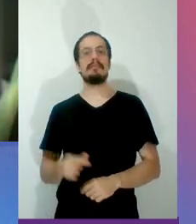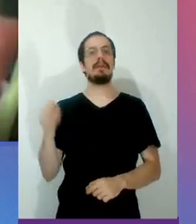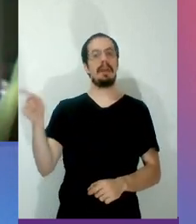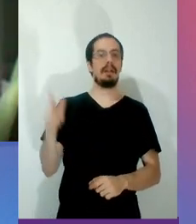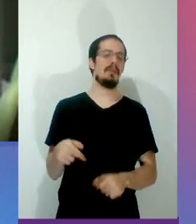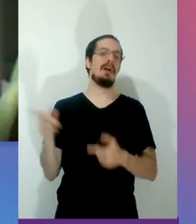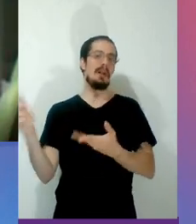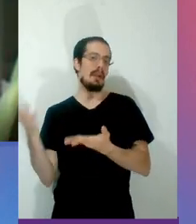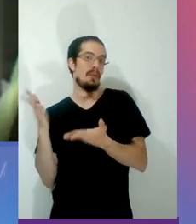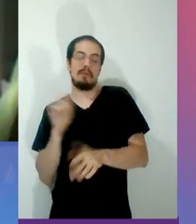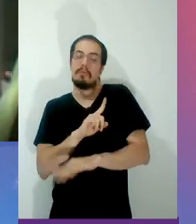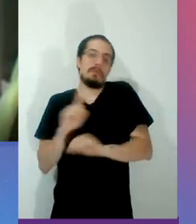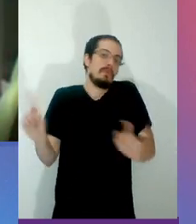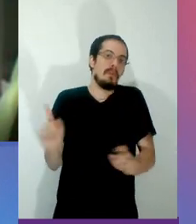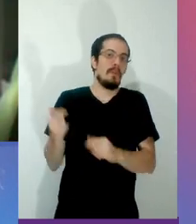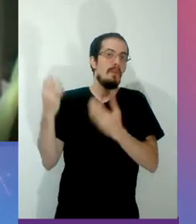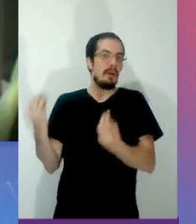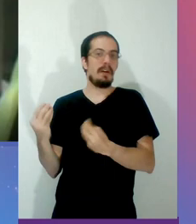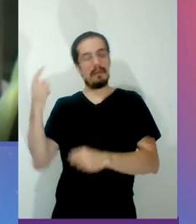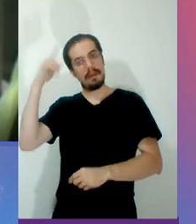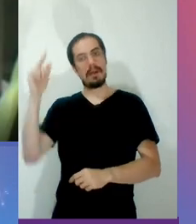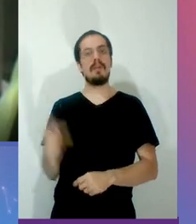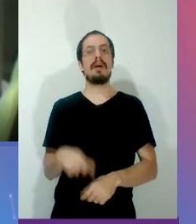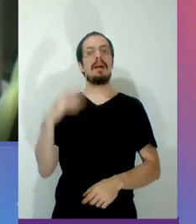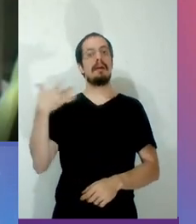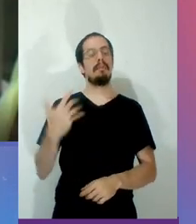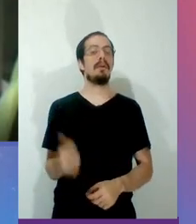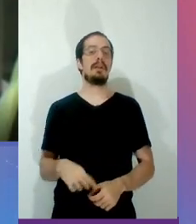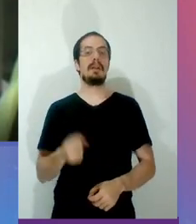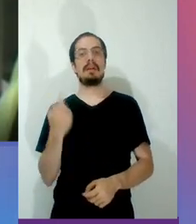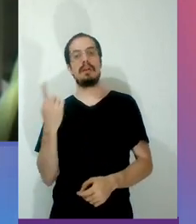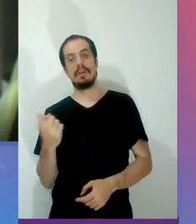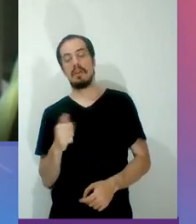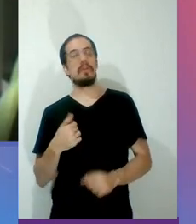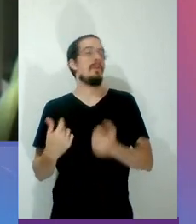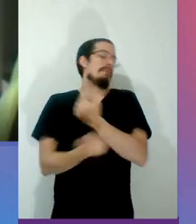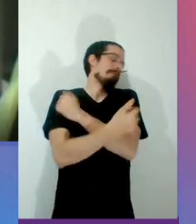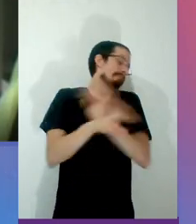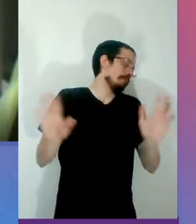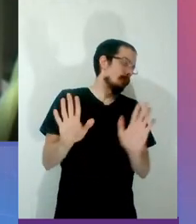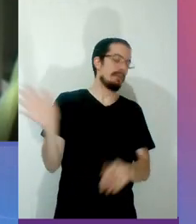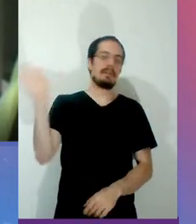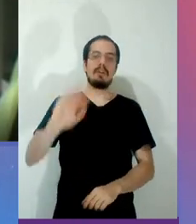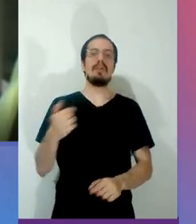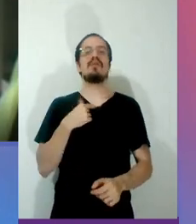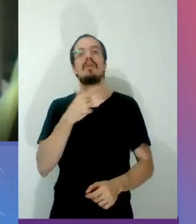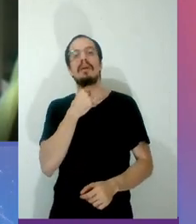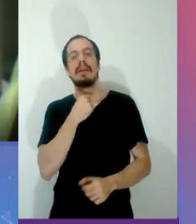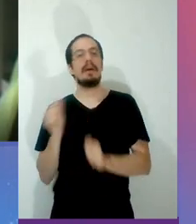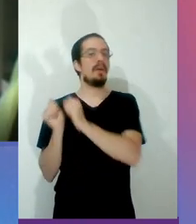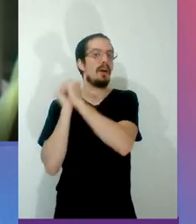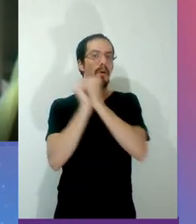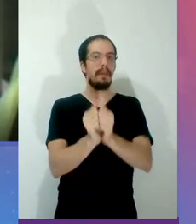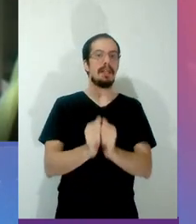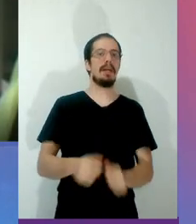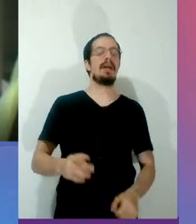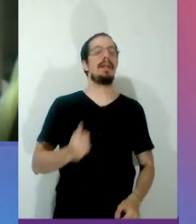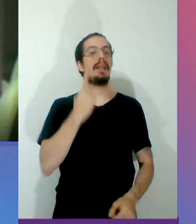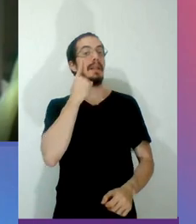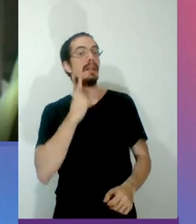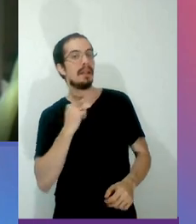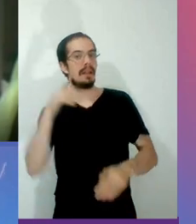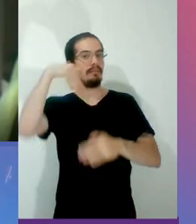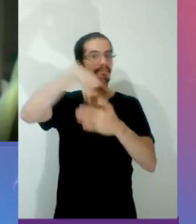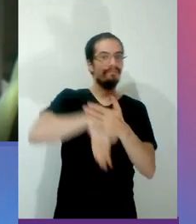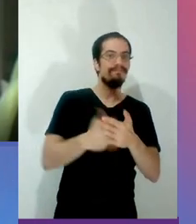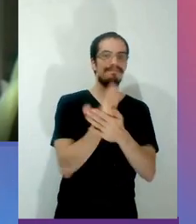tengo acá, pero bueno, hay veces que uno como mamá dice no importa cómo esté, yo quiero estar día y noche con mi hijo, con mi hija